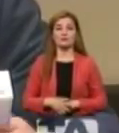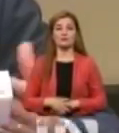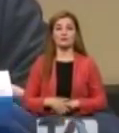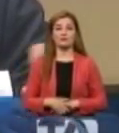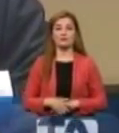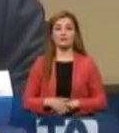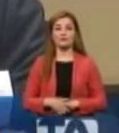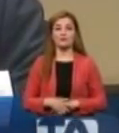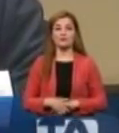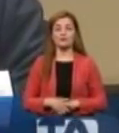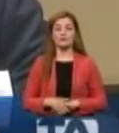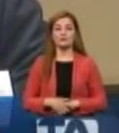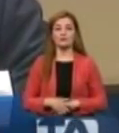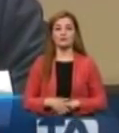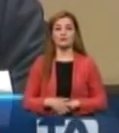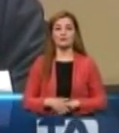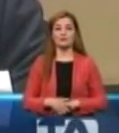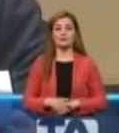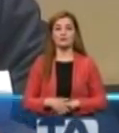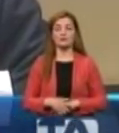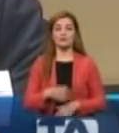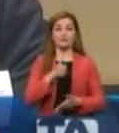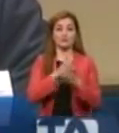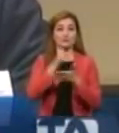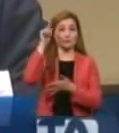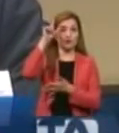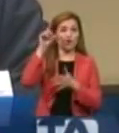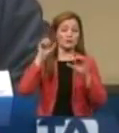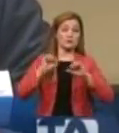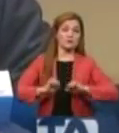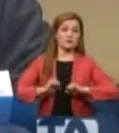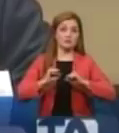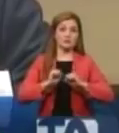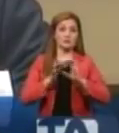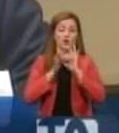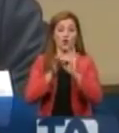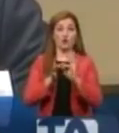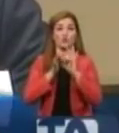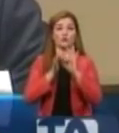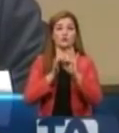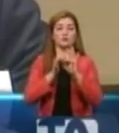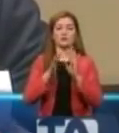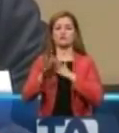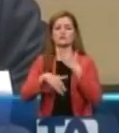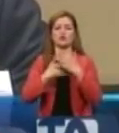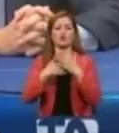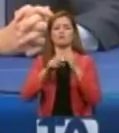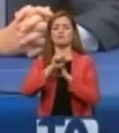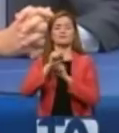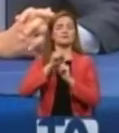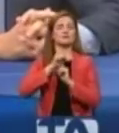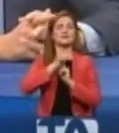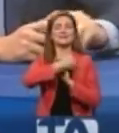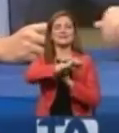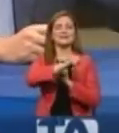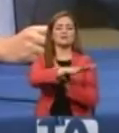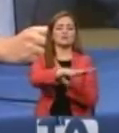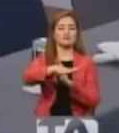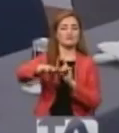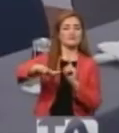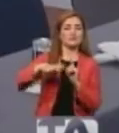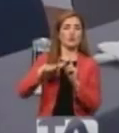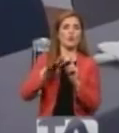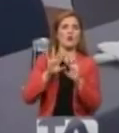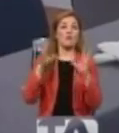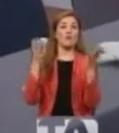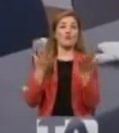una alternativa, una ayuda, una lógica de poder contribuir al ecosistema, al planeta. El sector productivo también